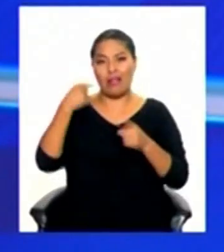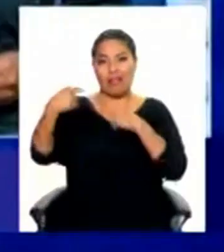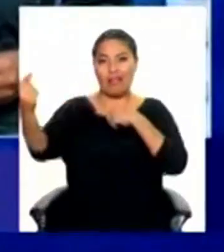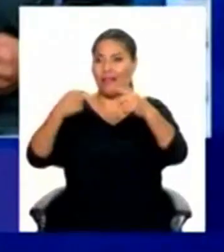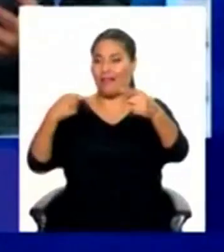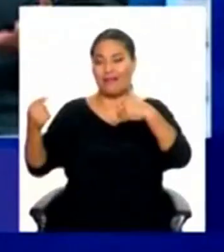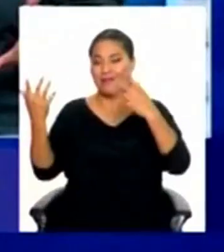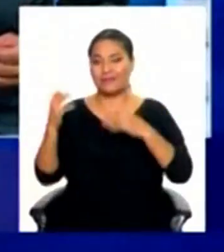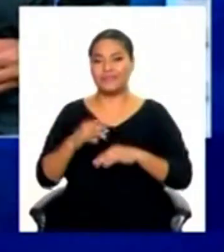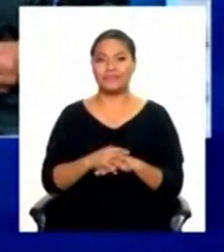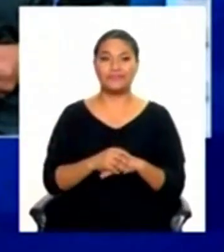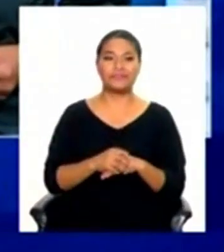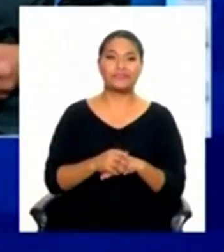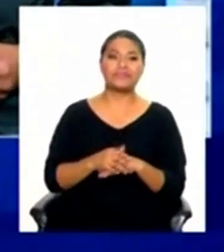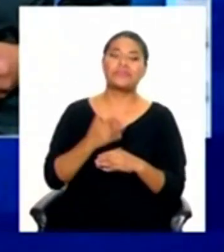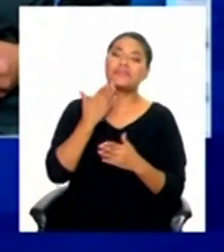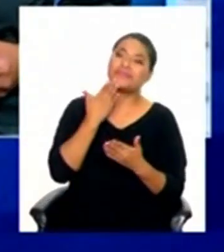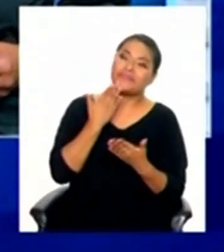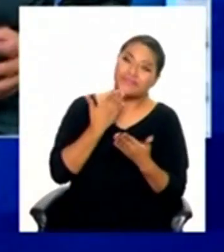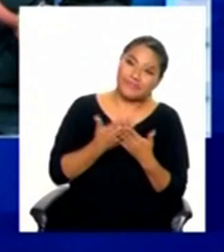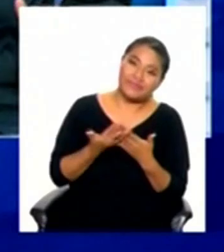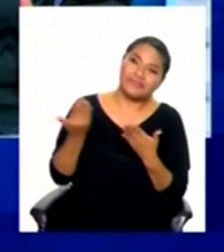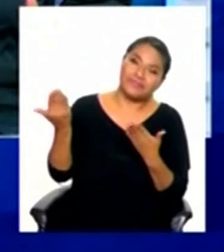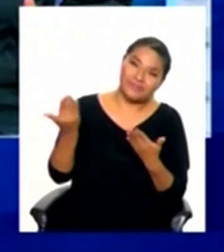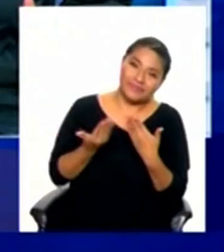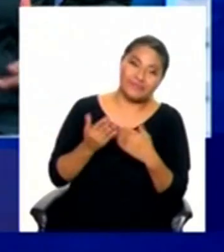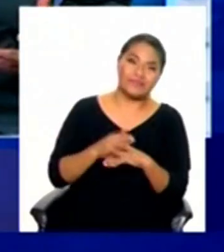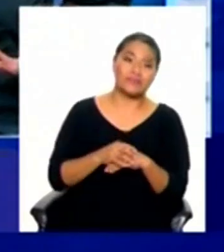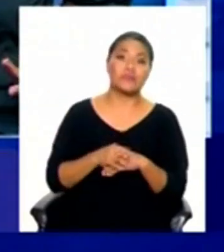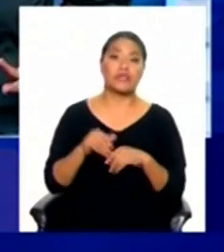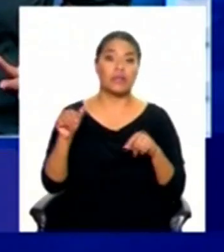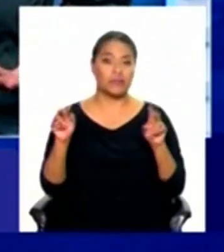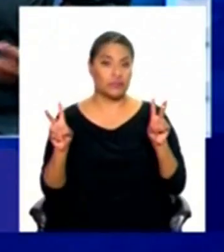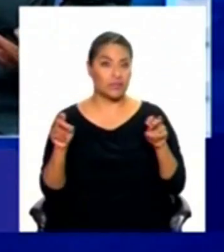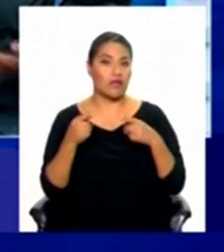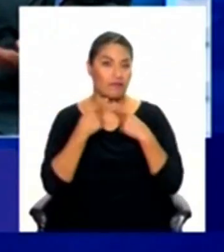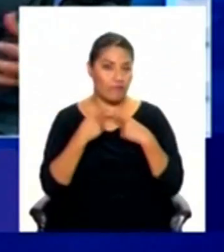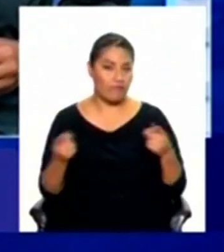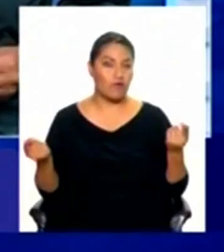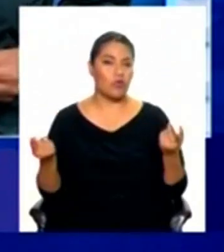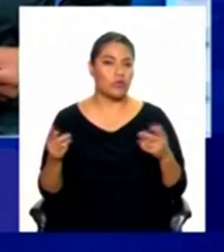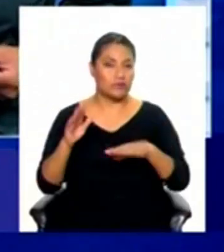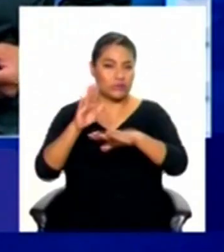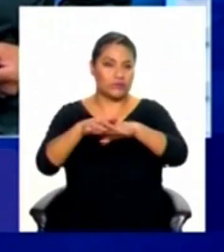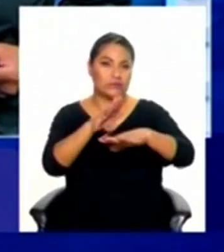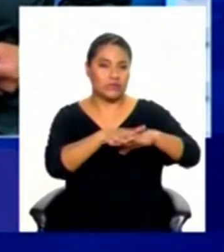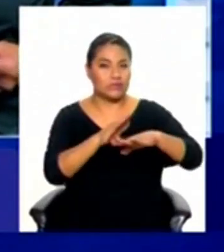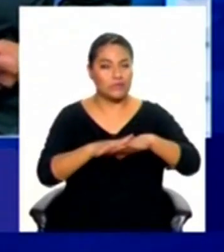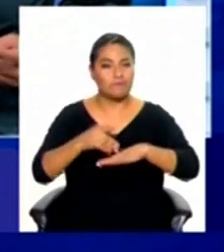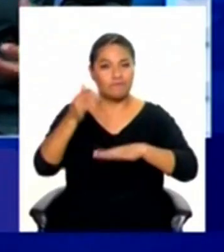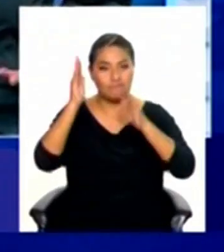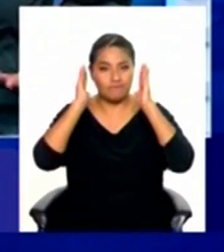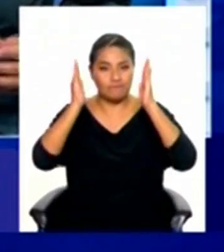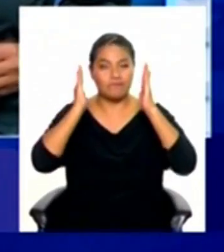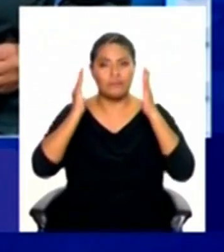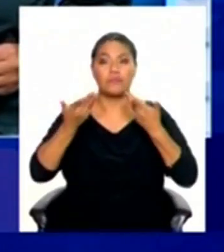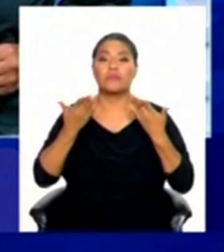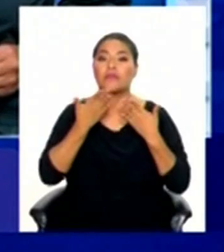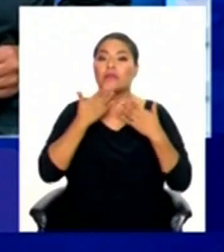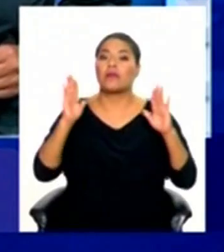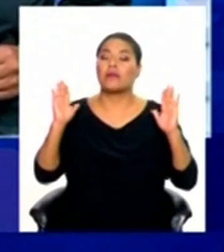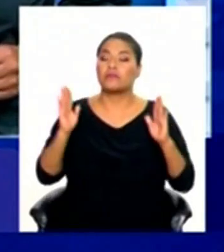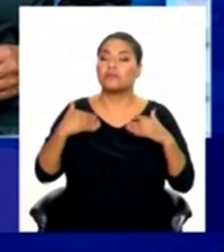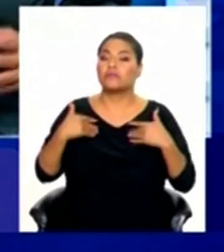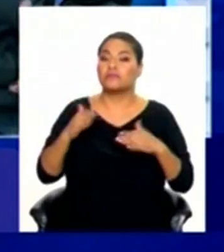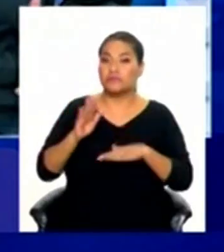Muchas gracias Eduardo Ahora te agradezco otra vez a ti y bueno de todas maneras Estos espacios sirven para eso para llamar la atención y obviamente a quien le toque